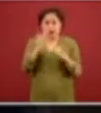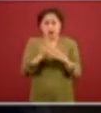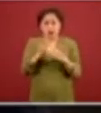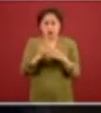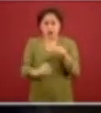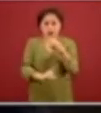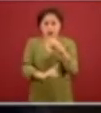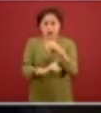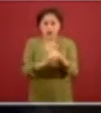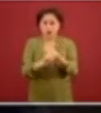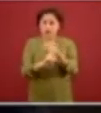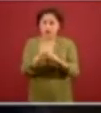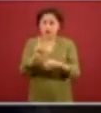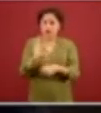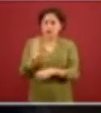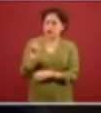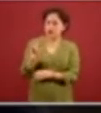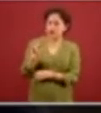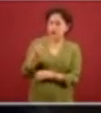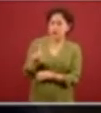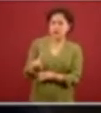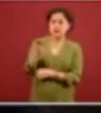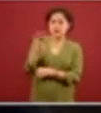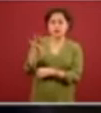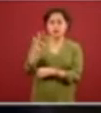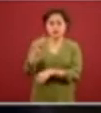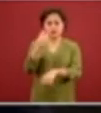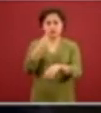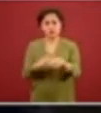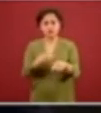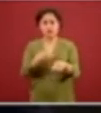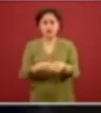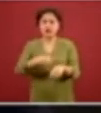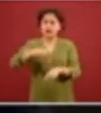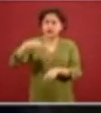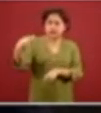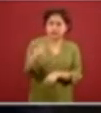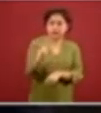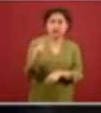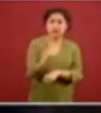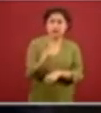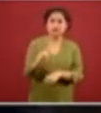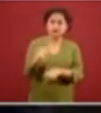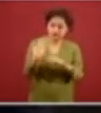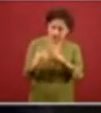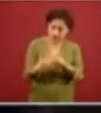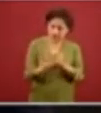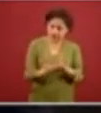COVID-19, pero estas necesidades transfusionales van a seguir más allá de COVID-19.